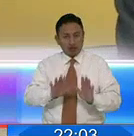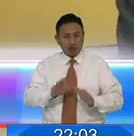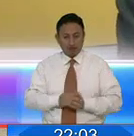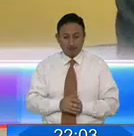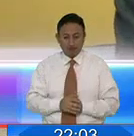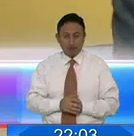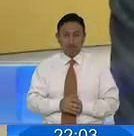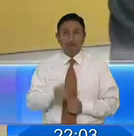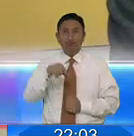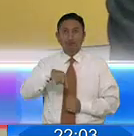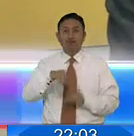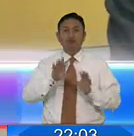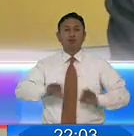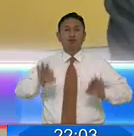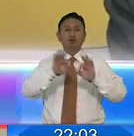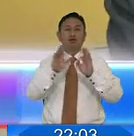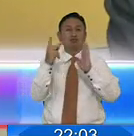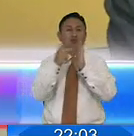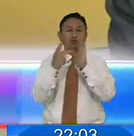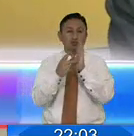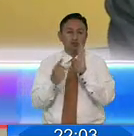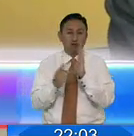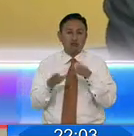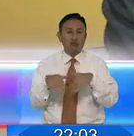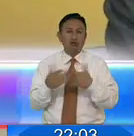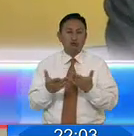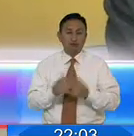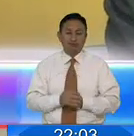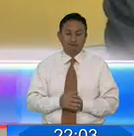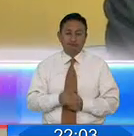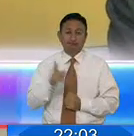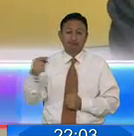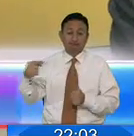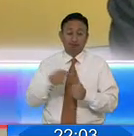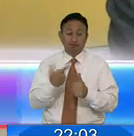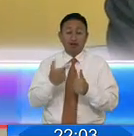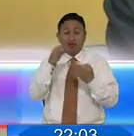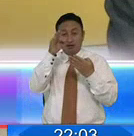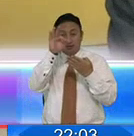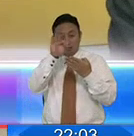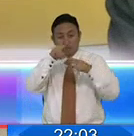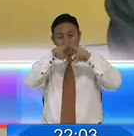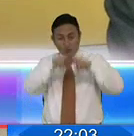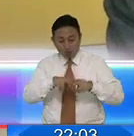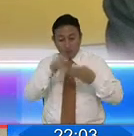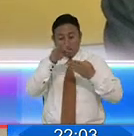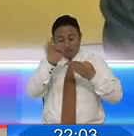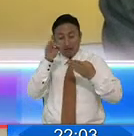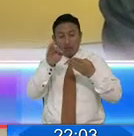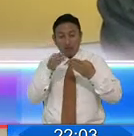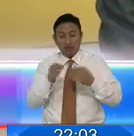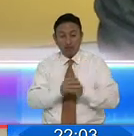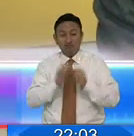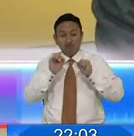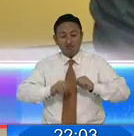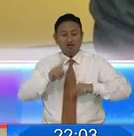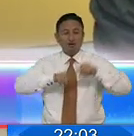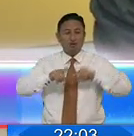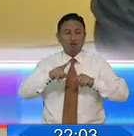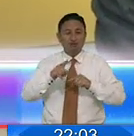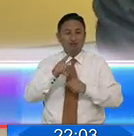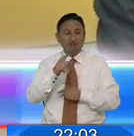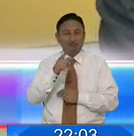de ser esenciales está estarían sometidos a una aprobación y había habría que limar ciertas divergencias en ese proyecto